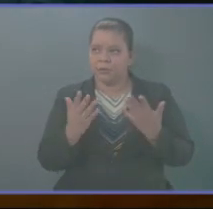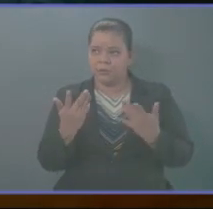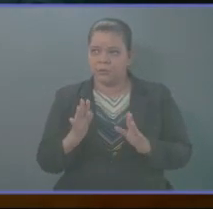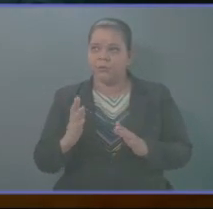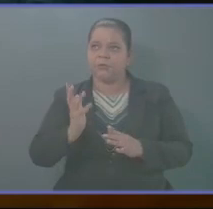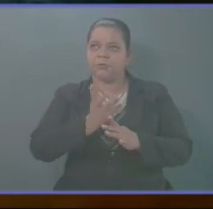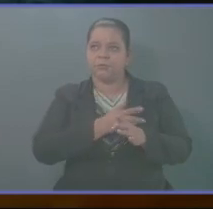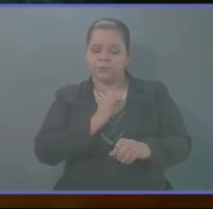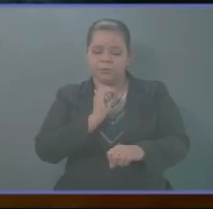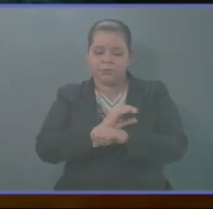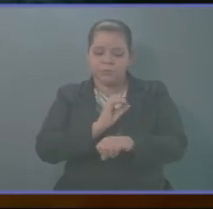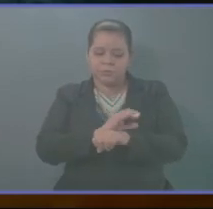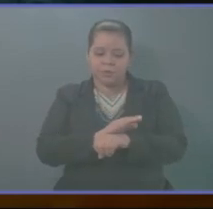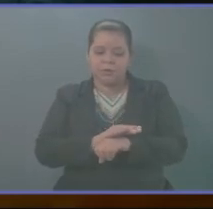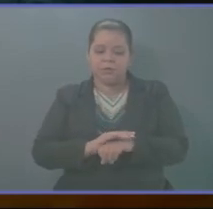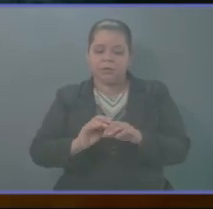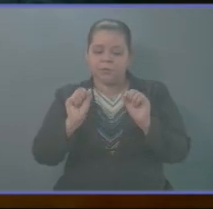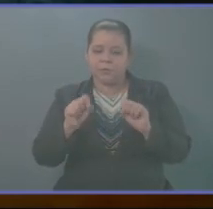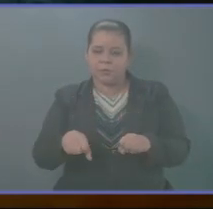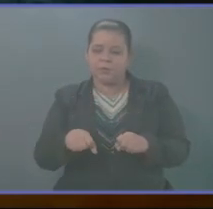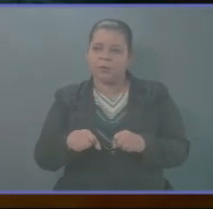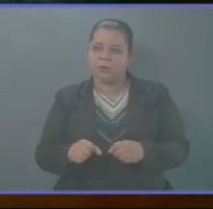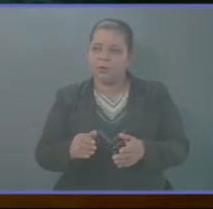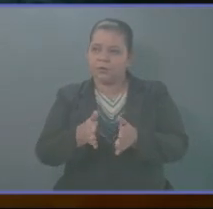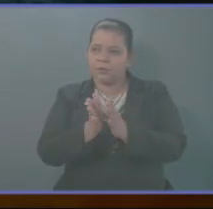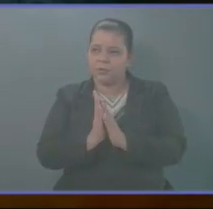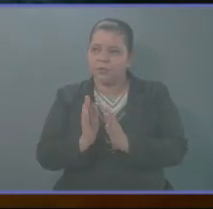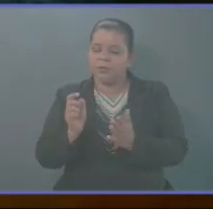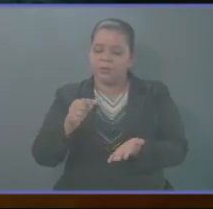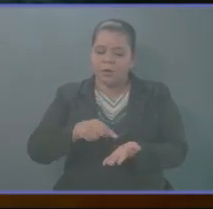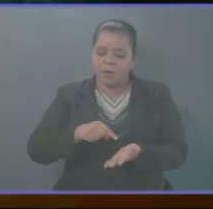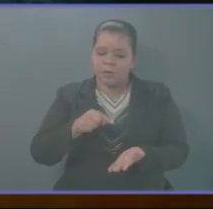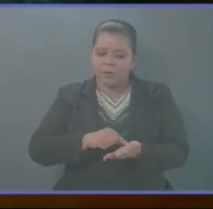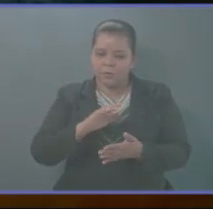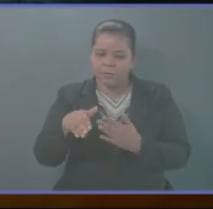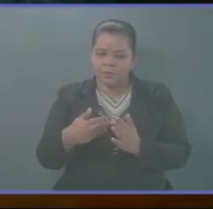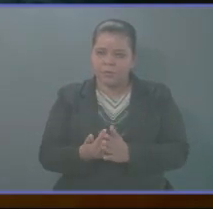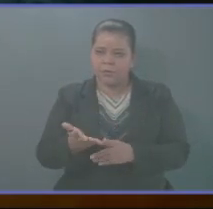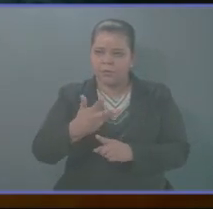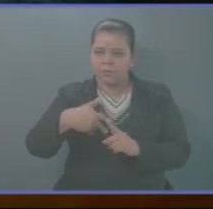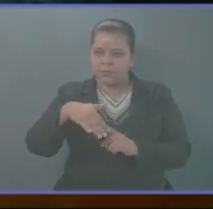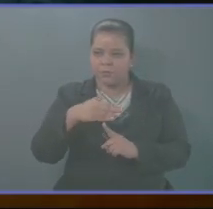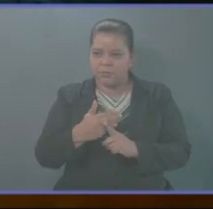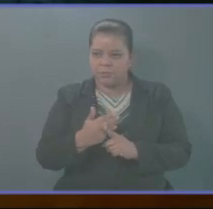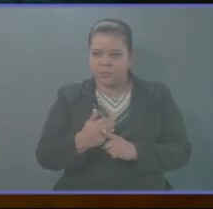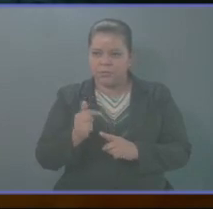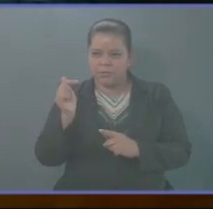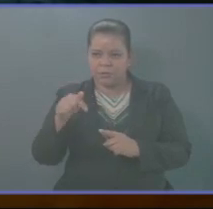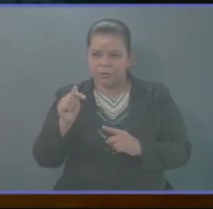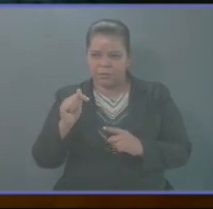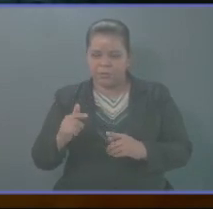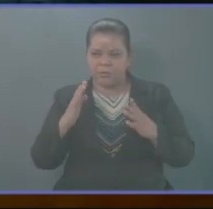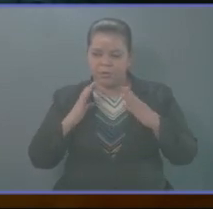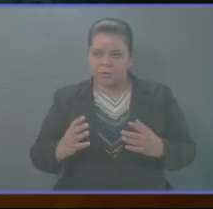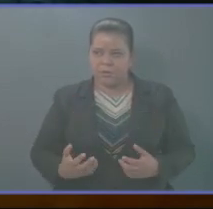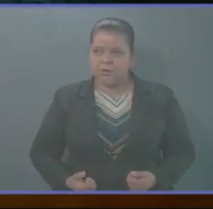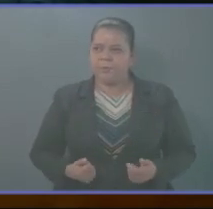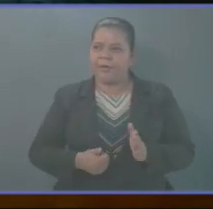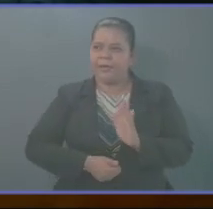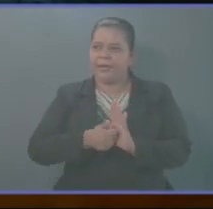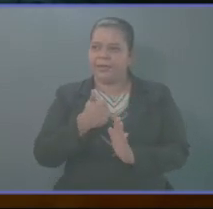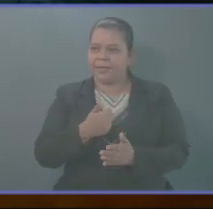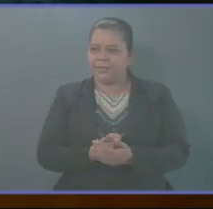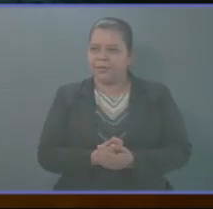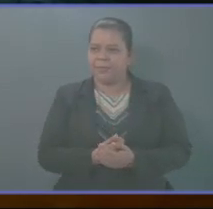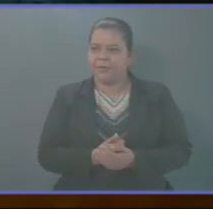Se recomienda enviar nota de respuesta a dichas organizaciones en el listado de propuestas que el gobierno presentó el día